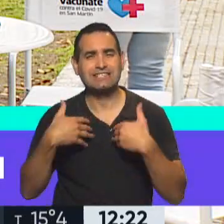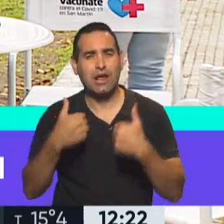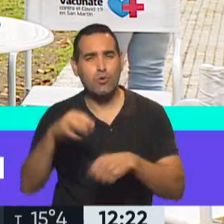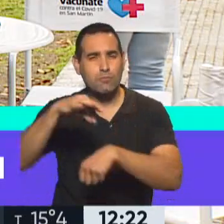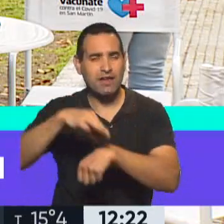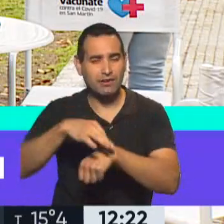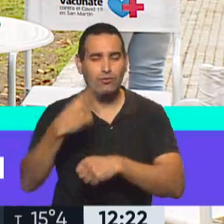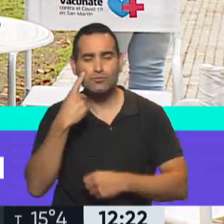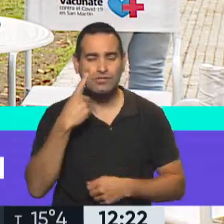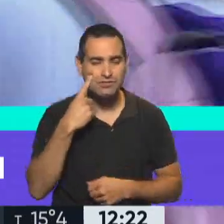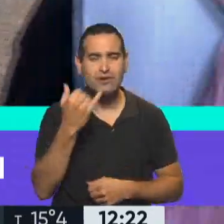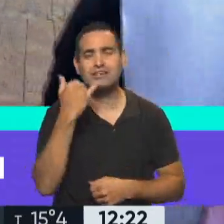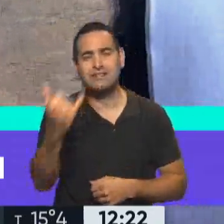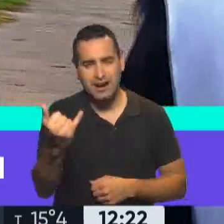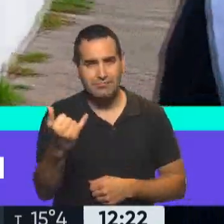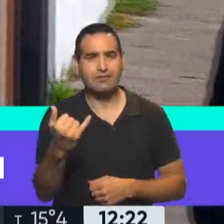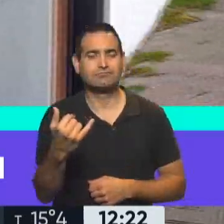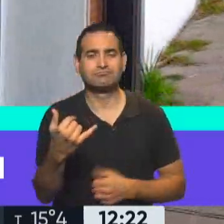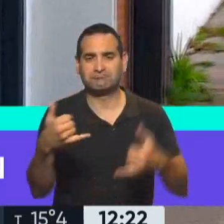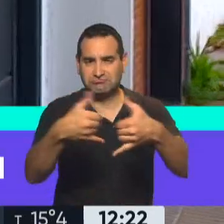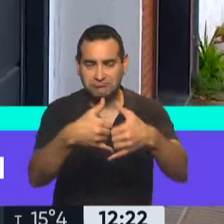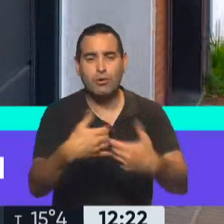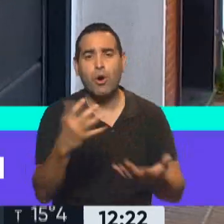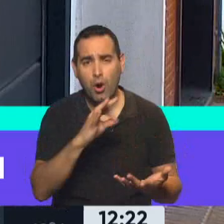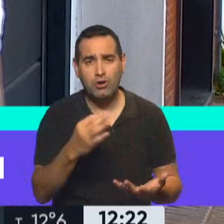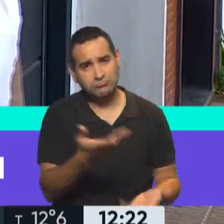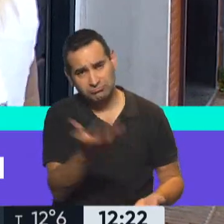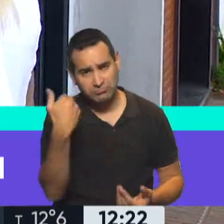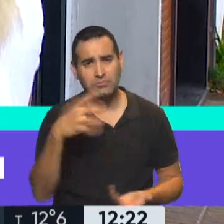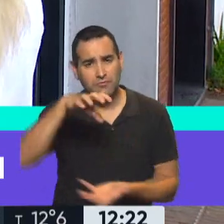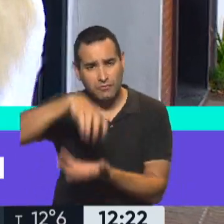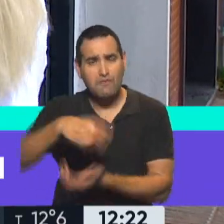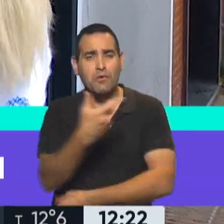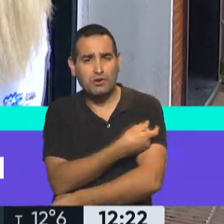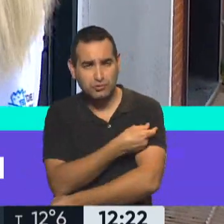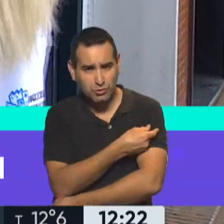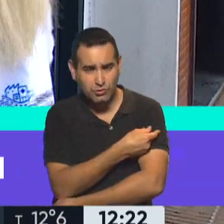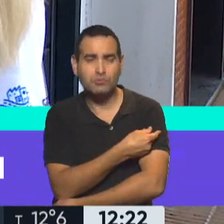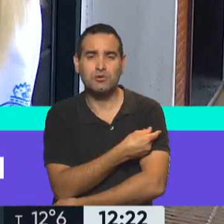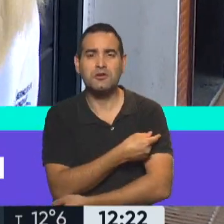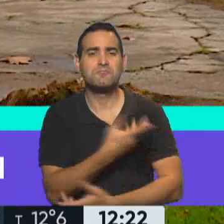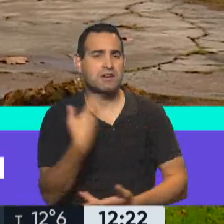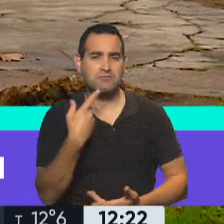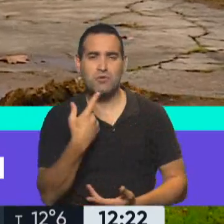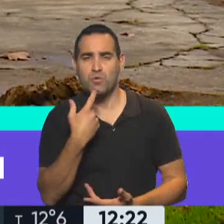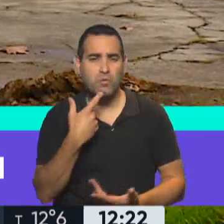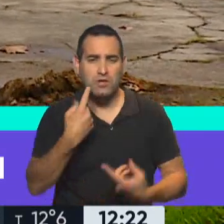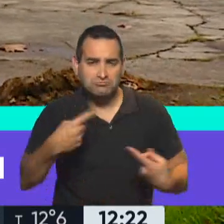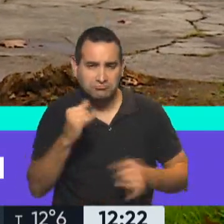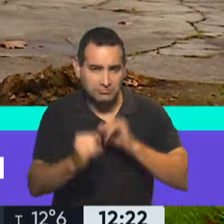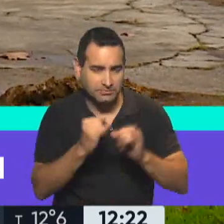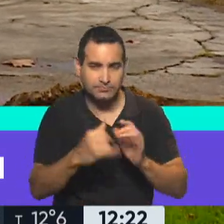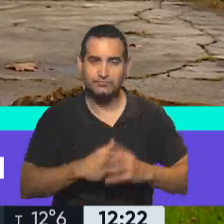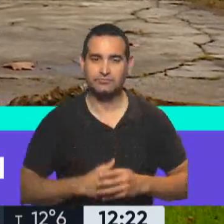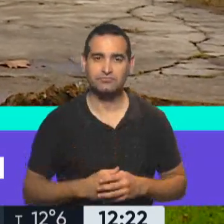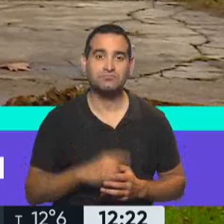del municipio para despejarla o le aconsejan que se acerque al vacunatorio para poder despejar cualquier duda que tenga. ¿Qué